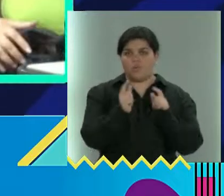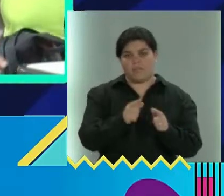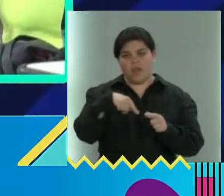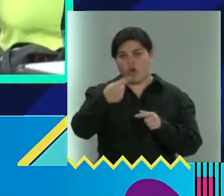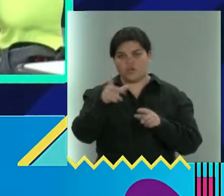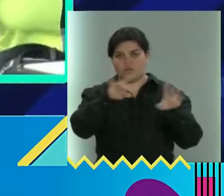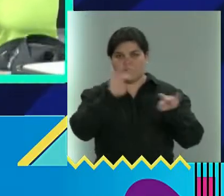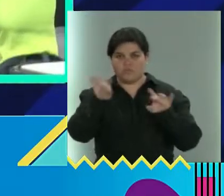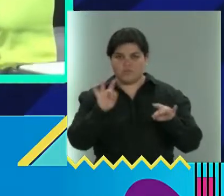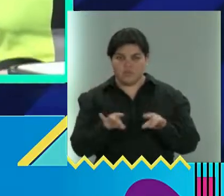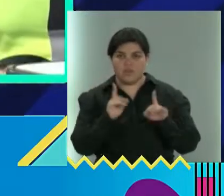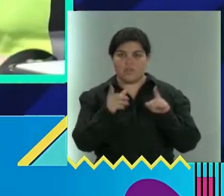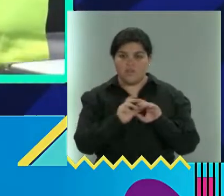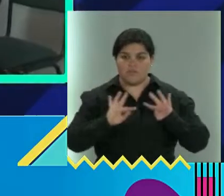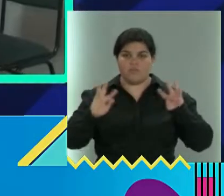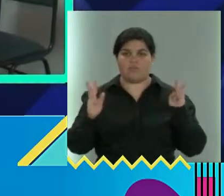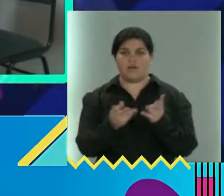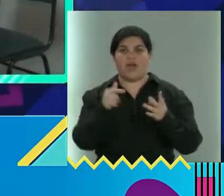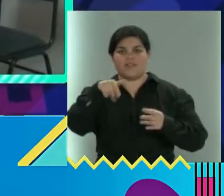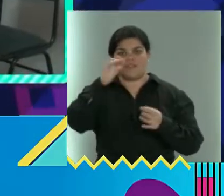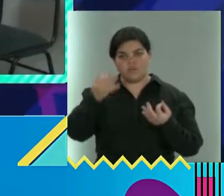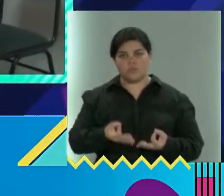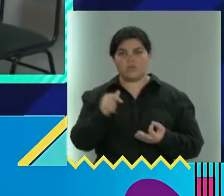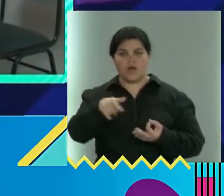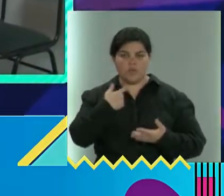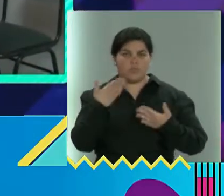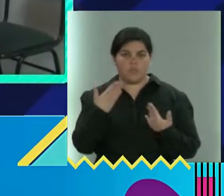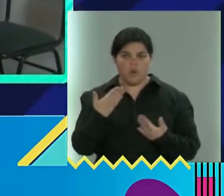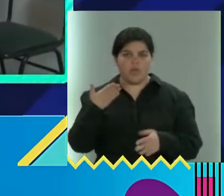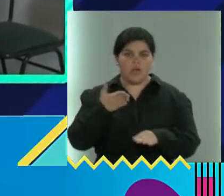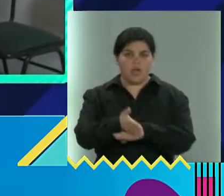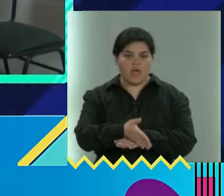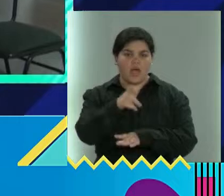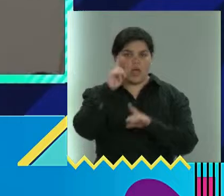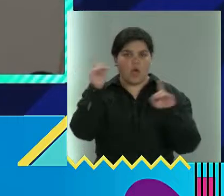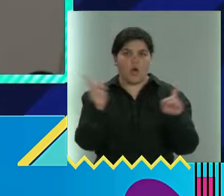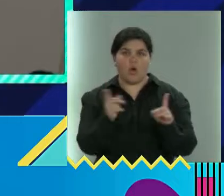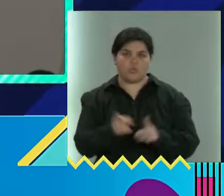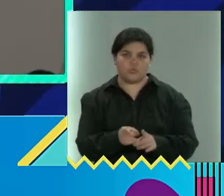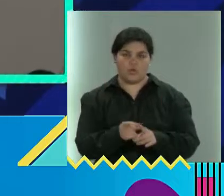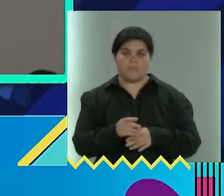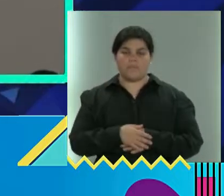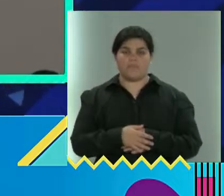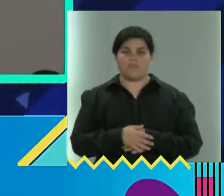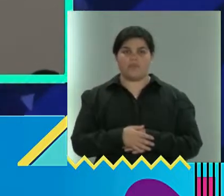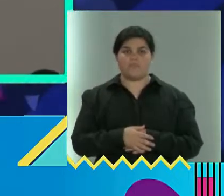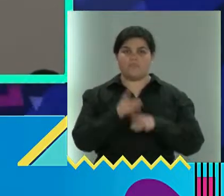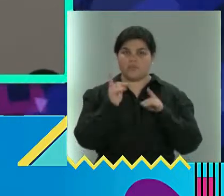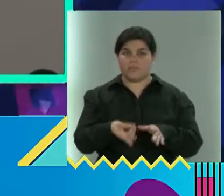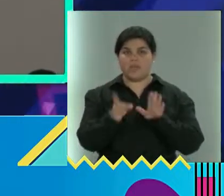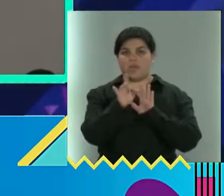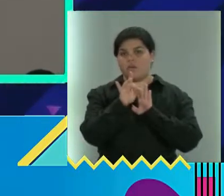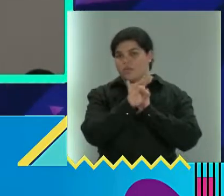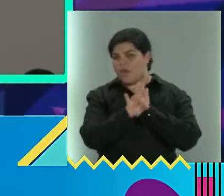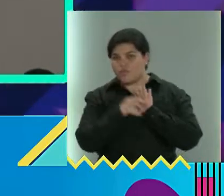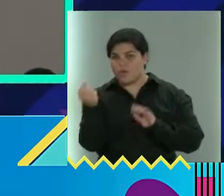de este G20, y ahí sí seguramente podremos acceder y tener otras conclusiones. Pero sí, un dato por ahí de color